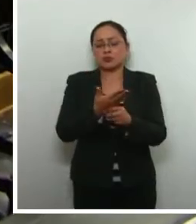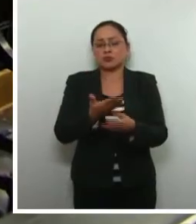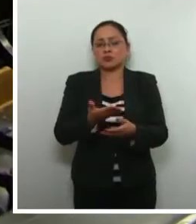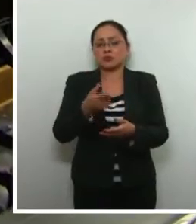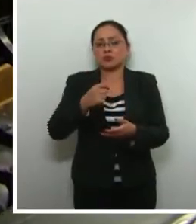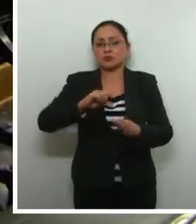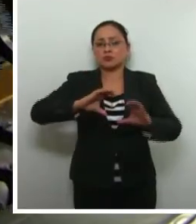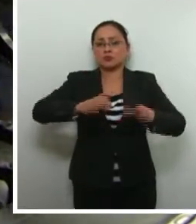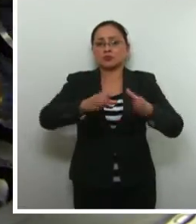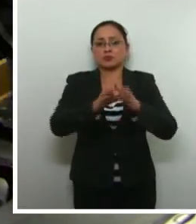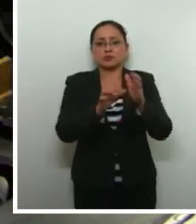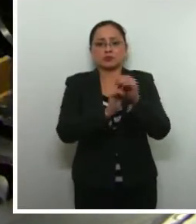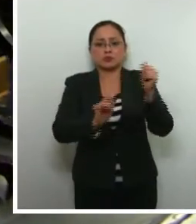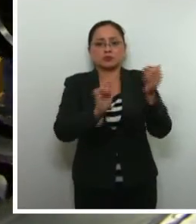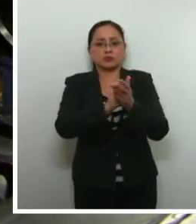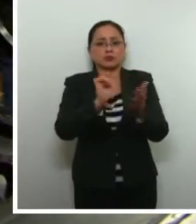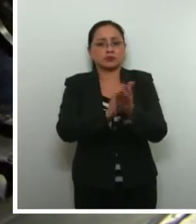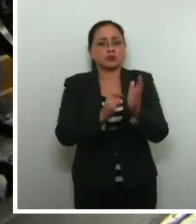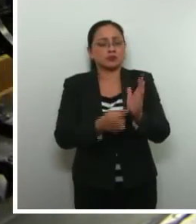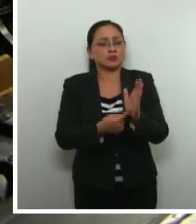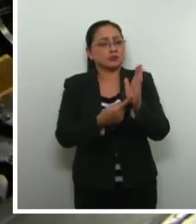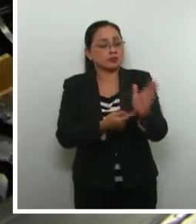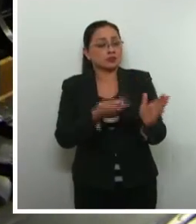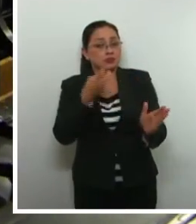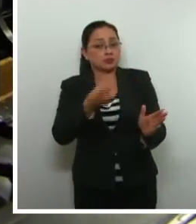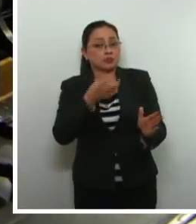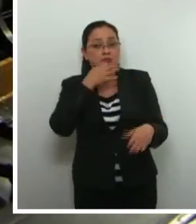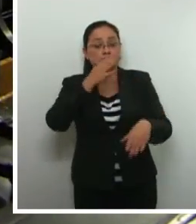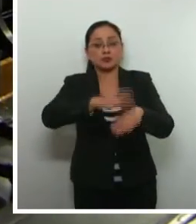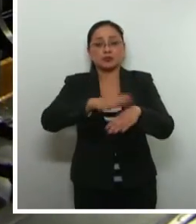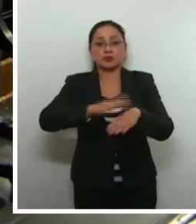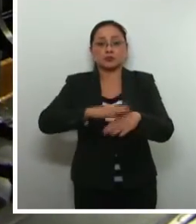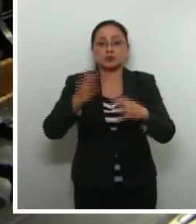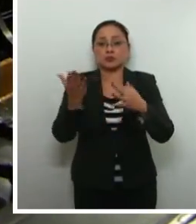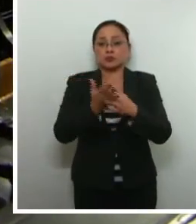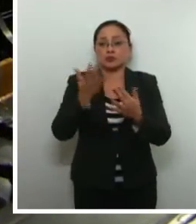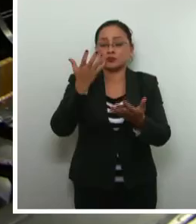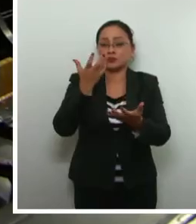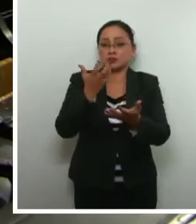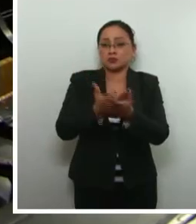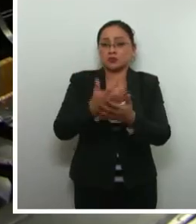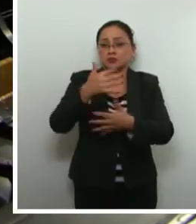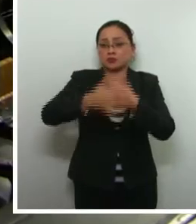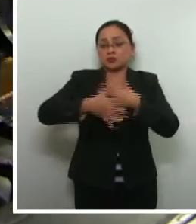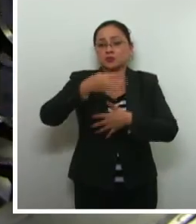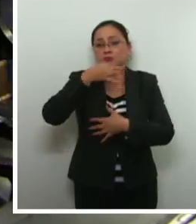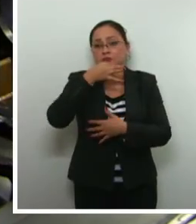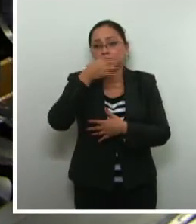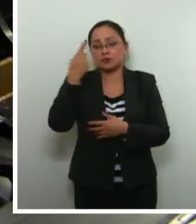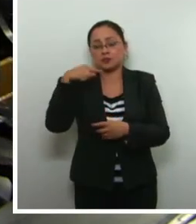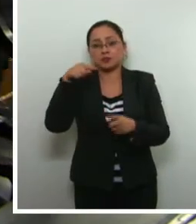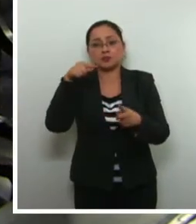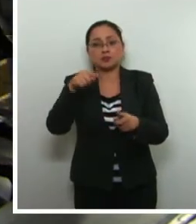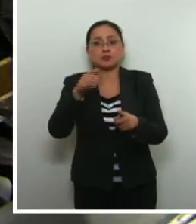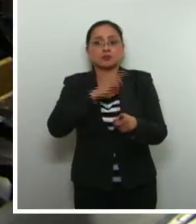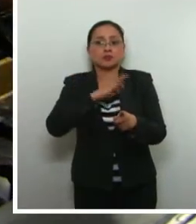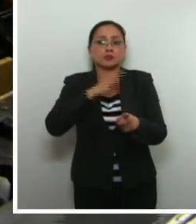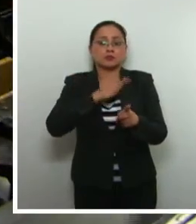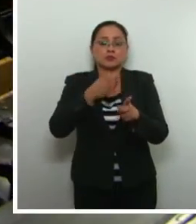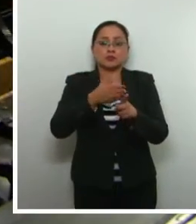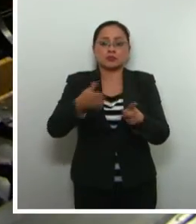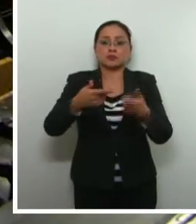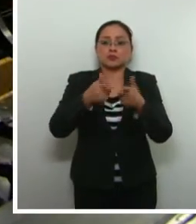la Asamblea Constituyente ha declarado un receso de 15 minutos para que los